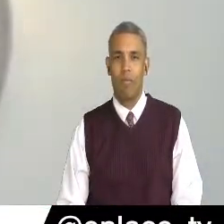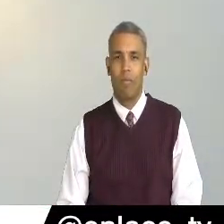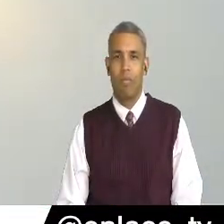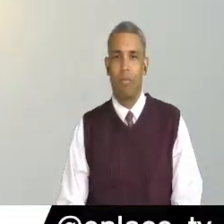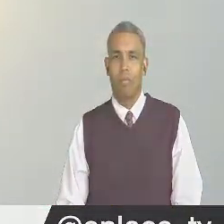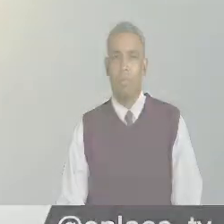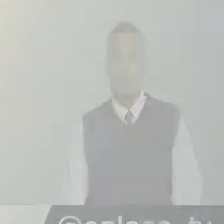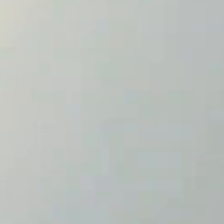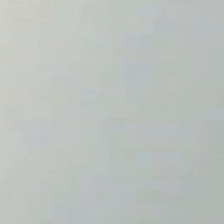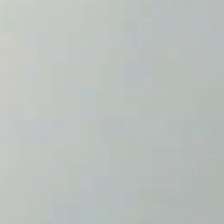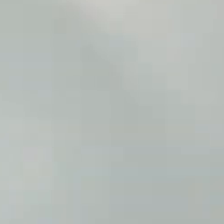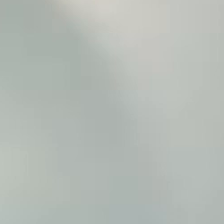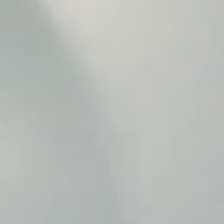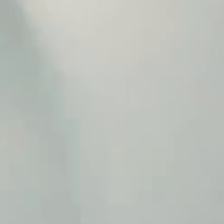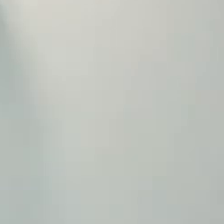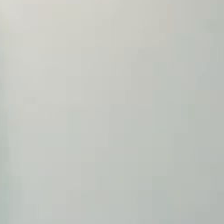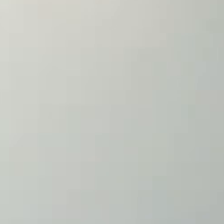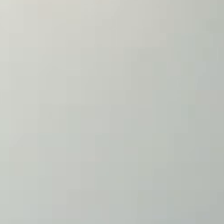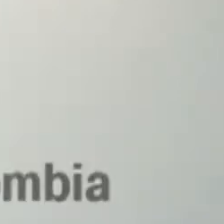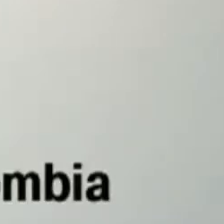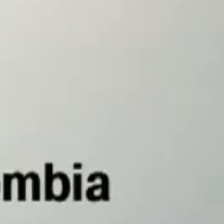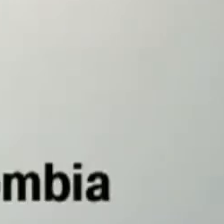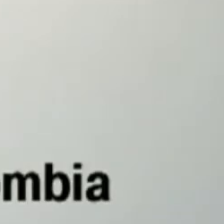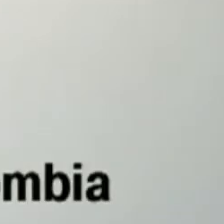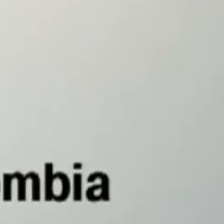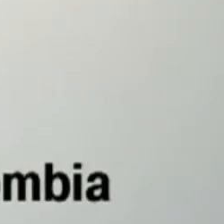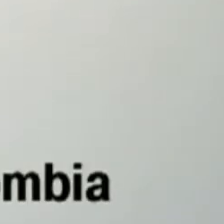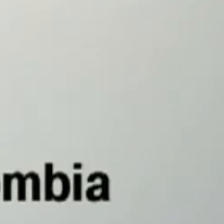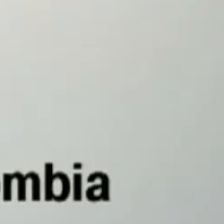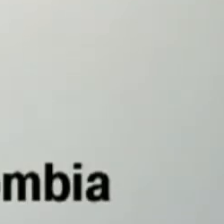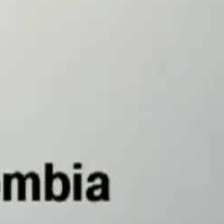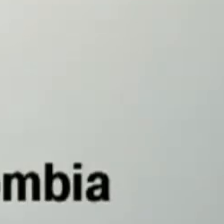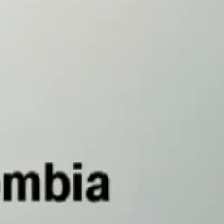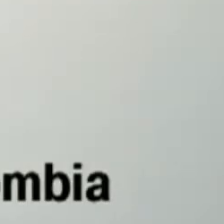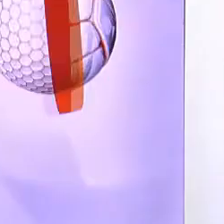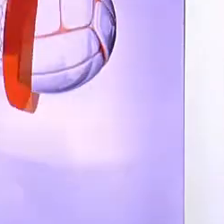El Machín Gourmet, ahora en su nueva sede en el barrio Colombia.